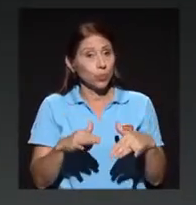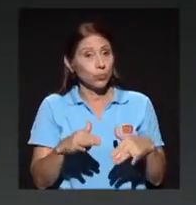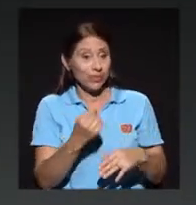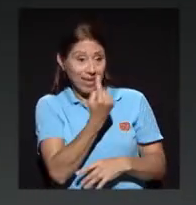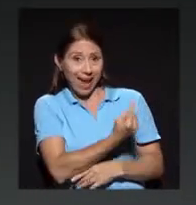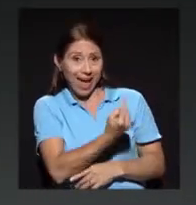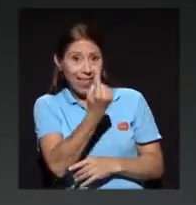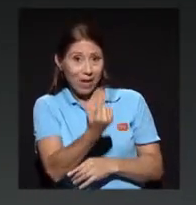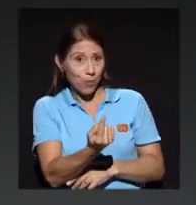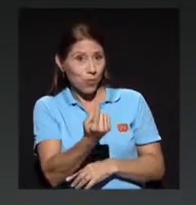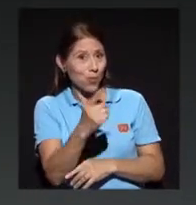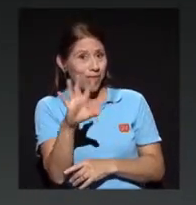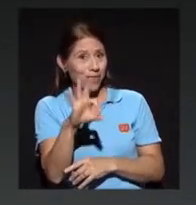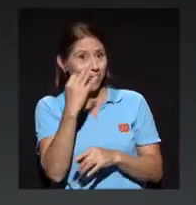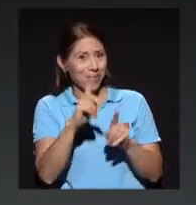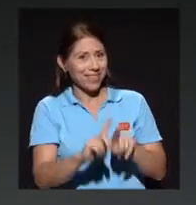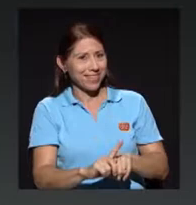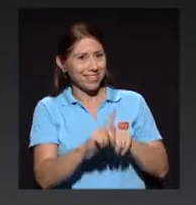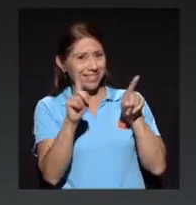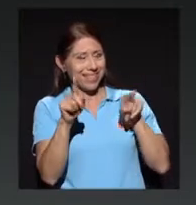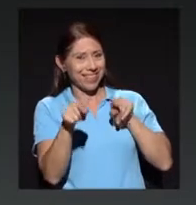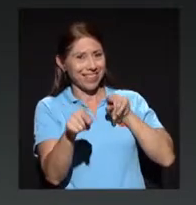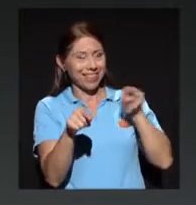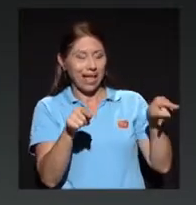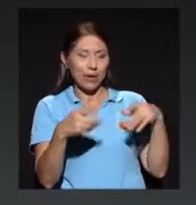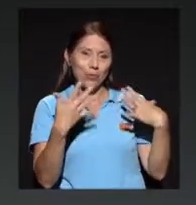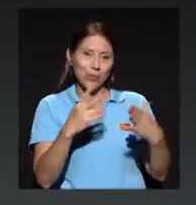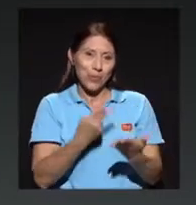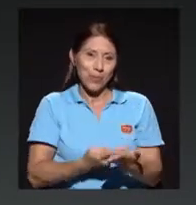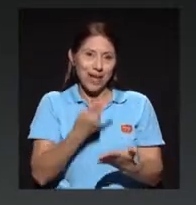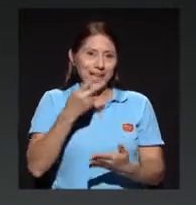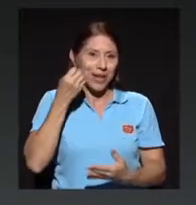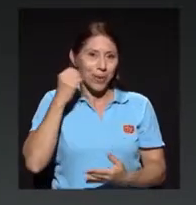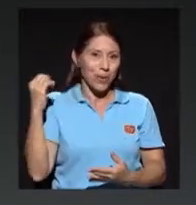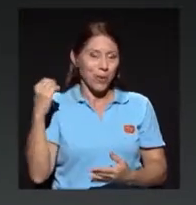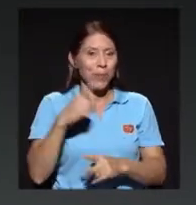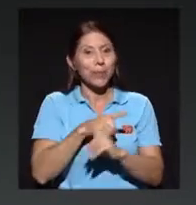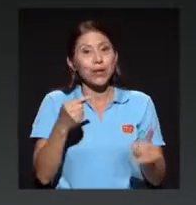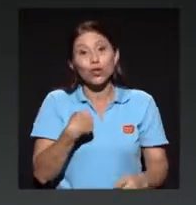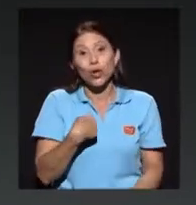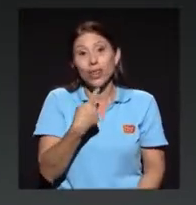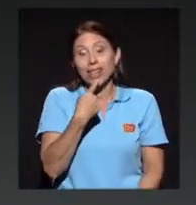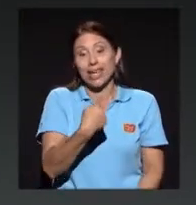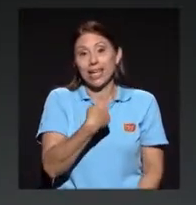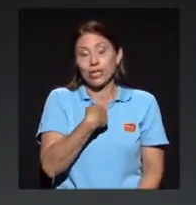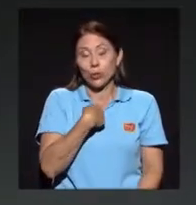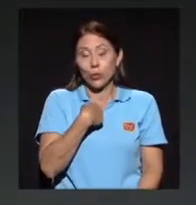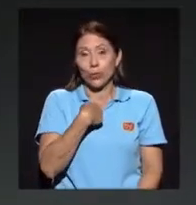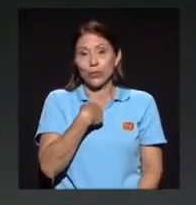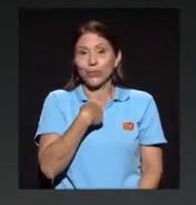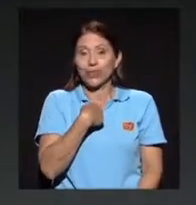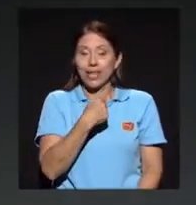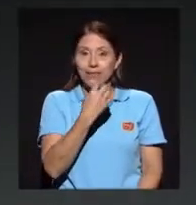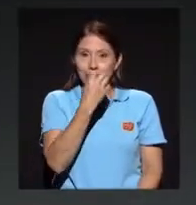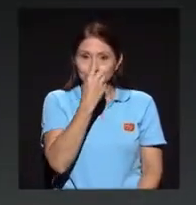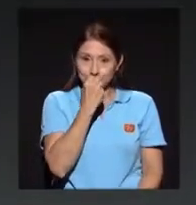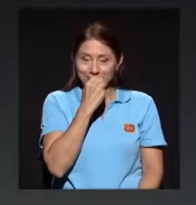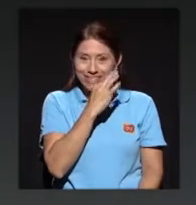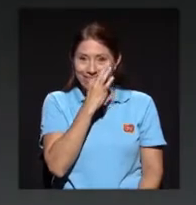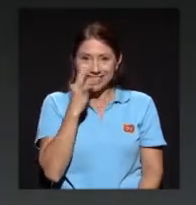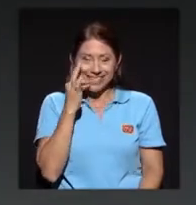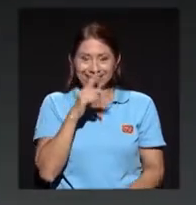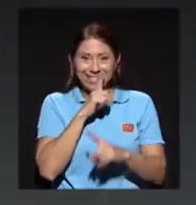vale y oro pero yo dije que iba a guardar lo más posible silencio